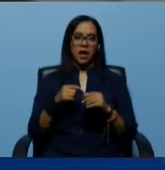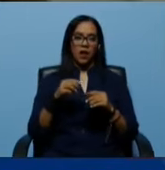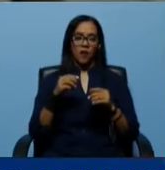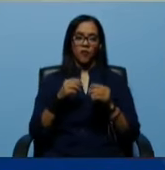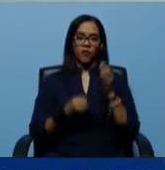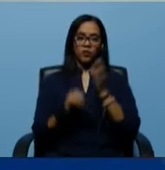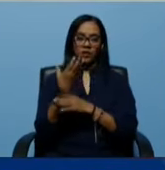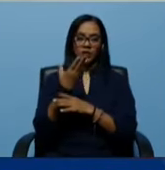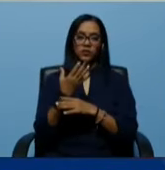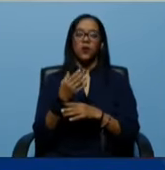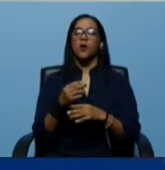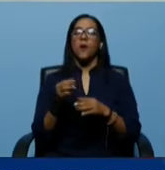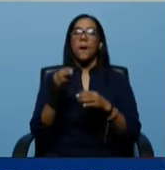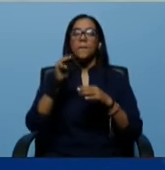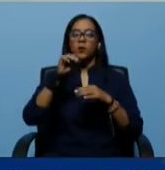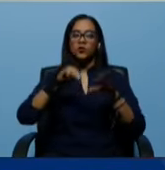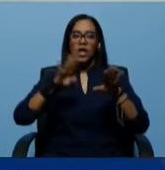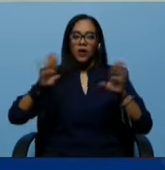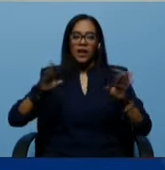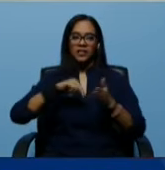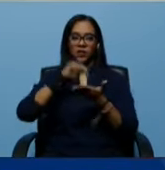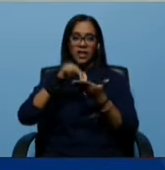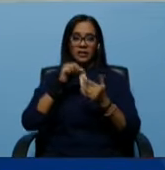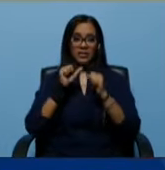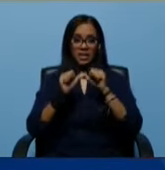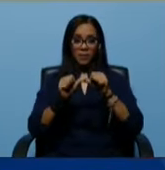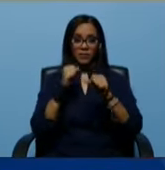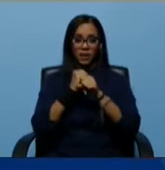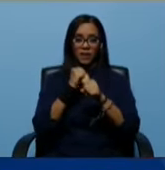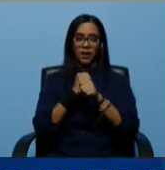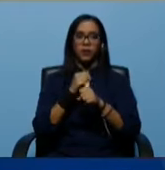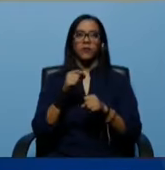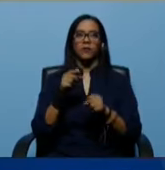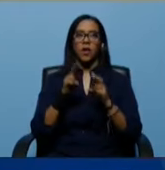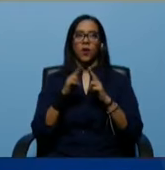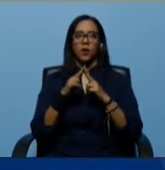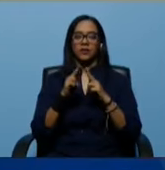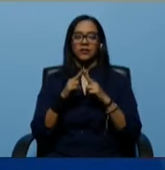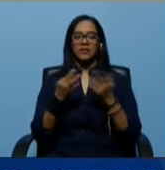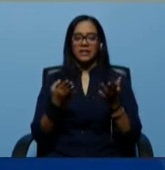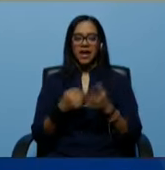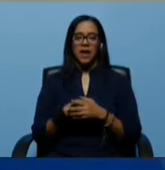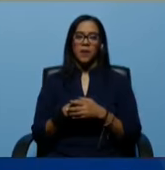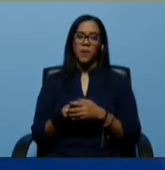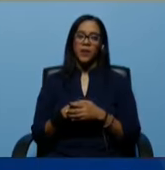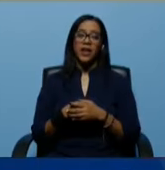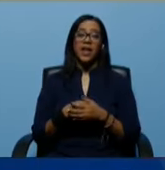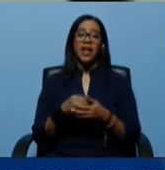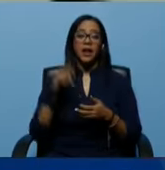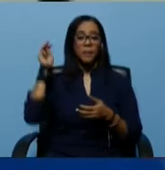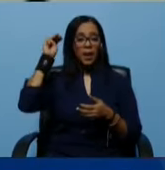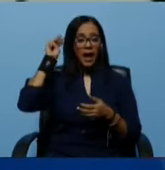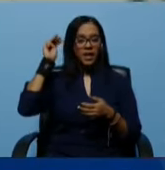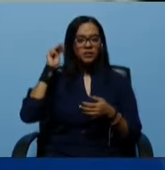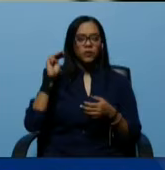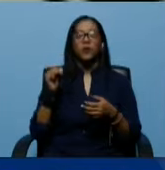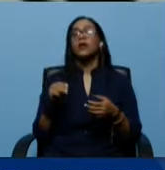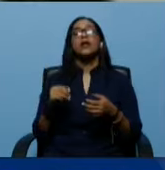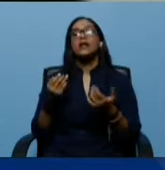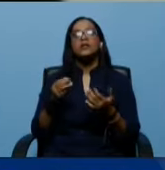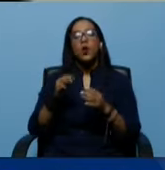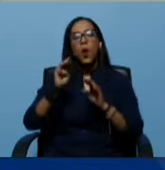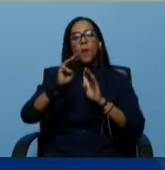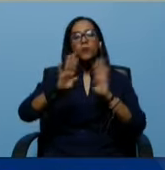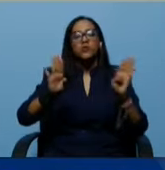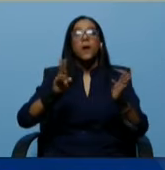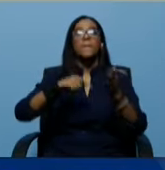Nacionales seguimos trabajando con aquel proyecto que usted ya conoció a través de la mano del maestro Juvenal Ravelo, que es Los Museos